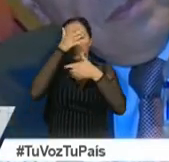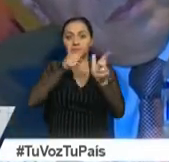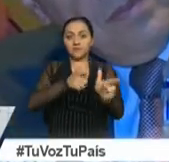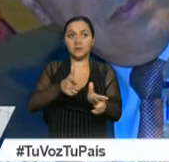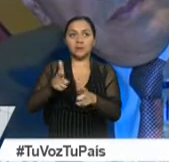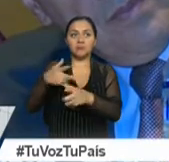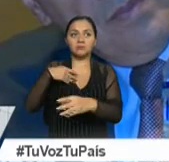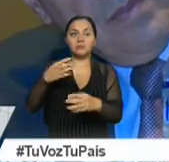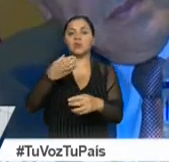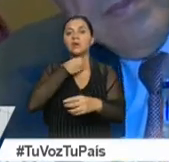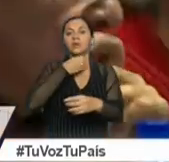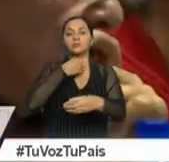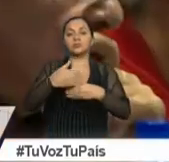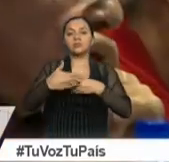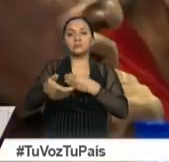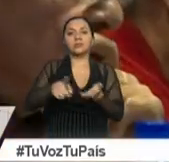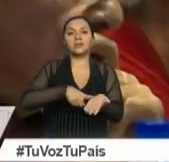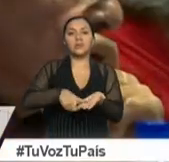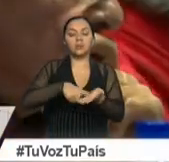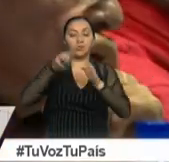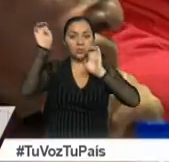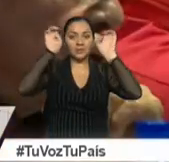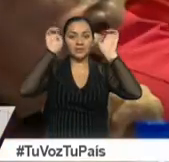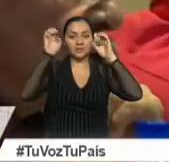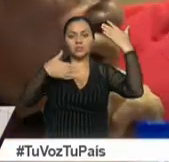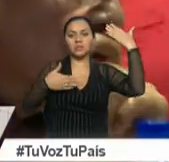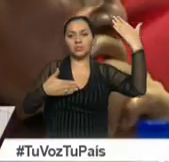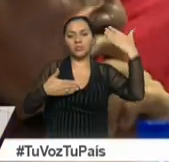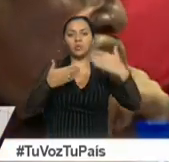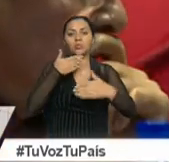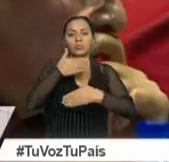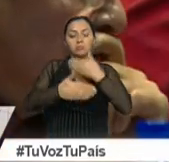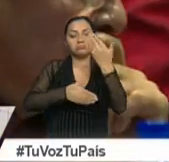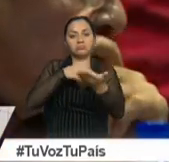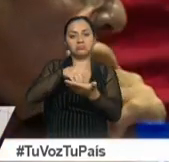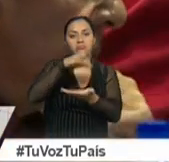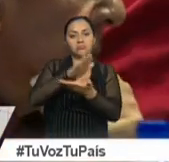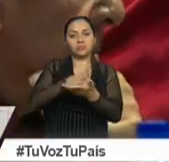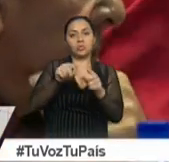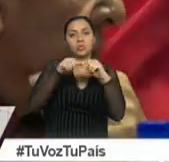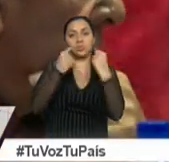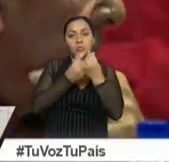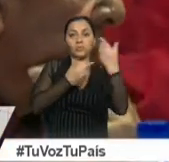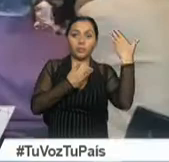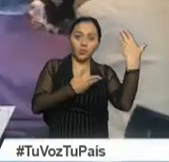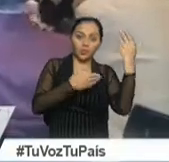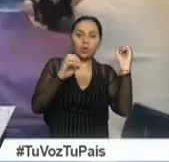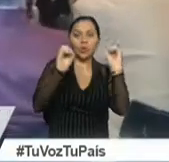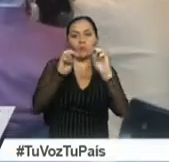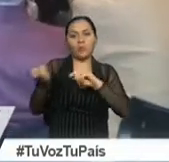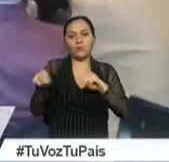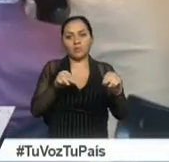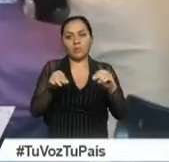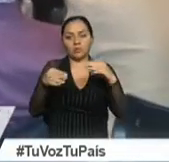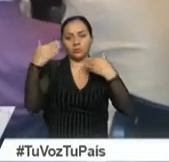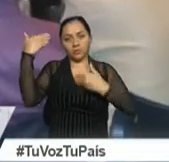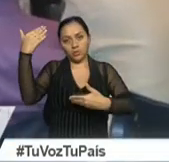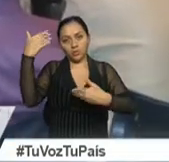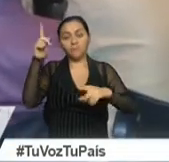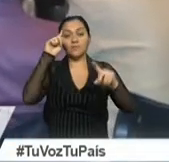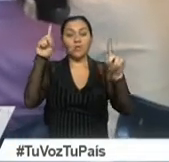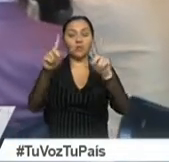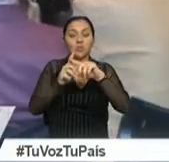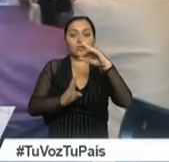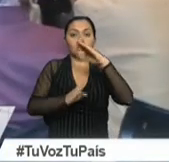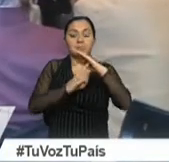un congreso para definir su estrategia política y definirse como movimiento o partido. El acuerdo de paz le